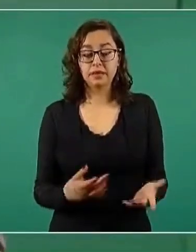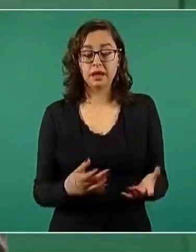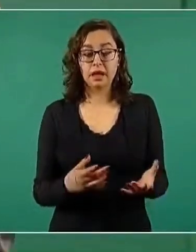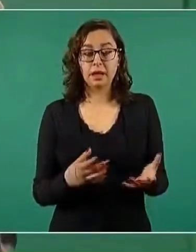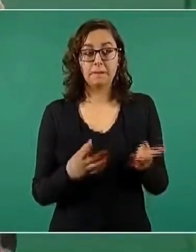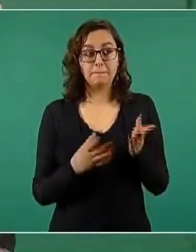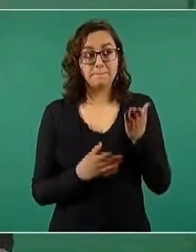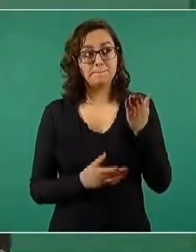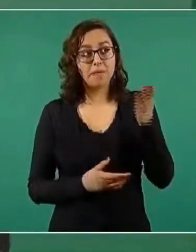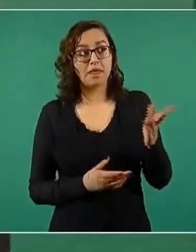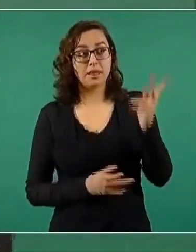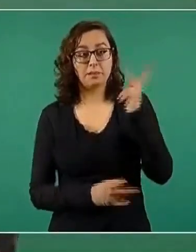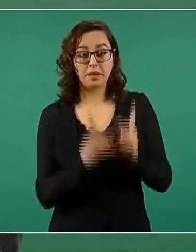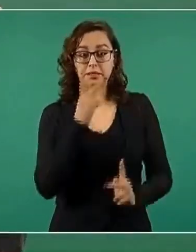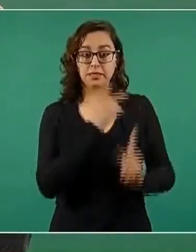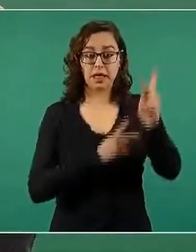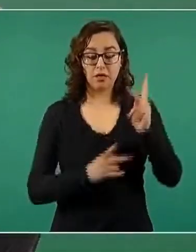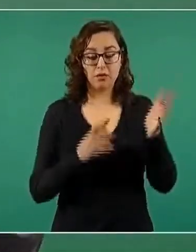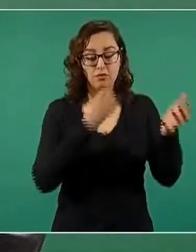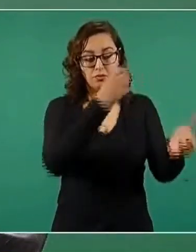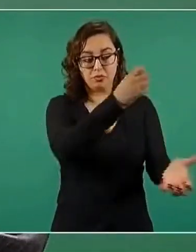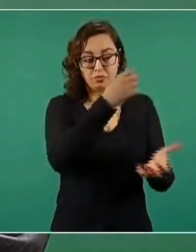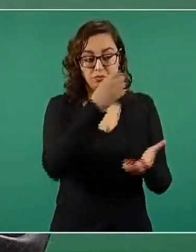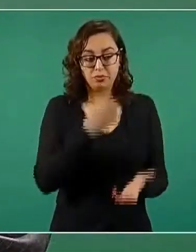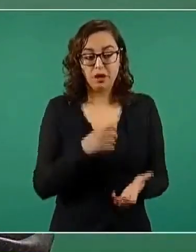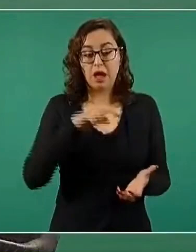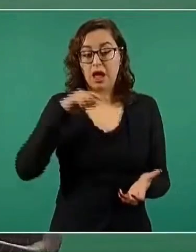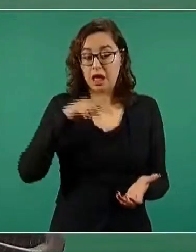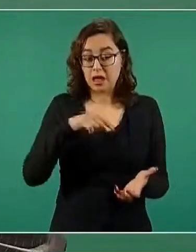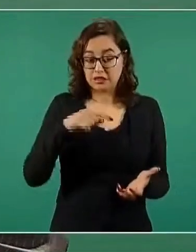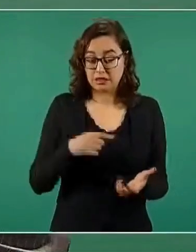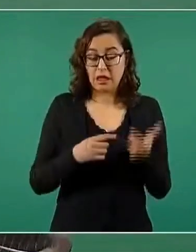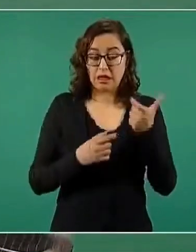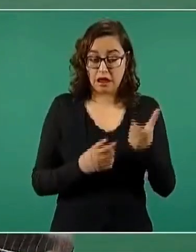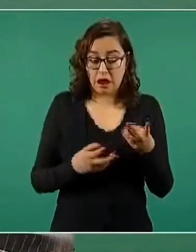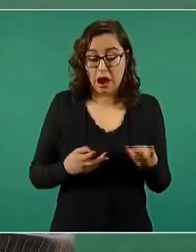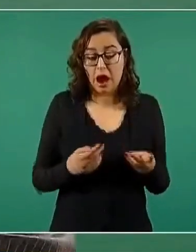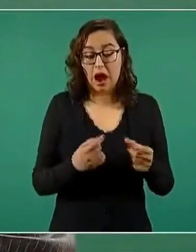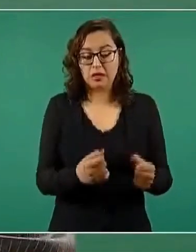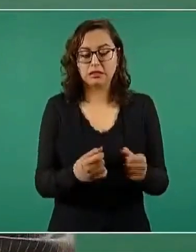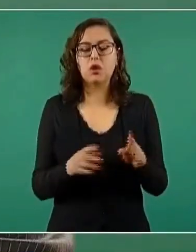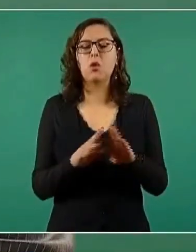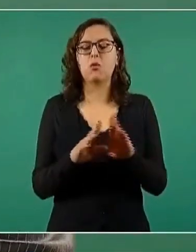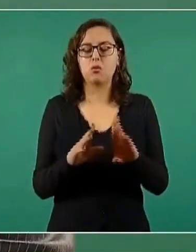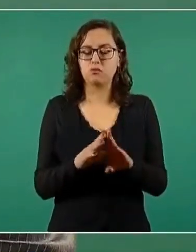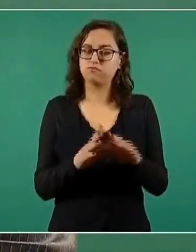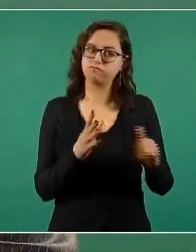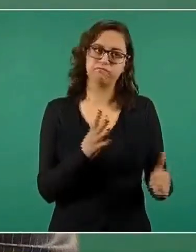obras y a programas que pudieran ser auditados.